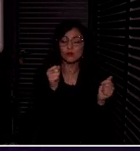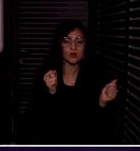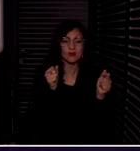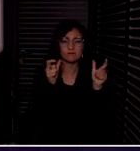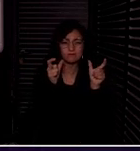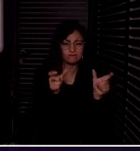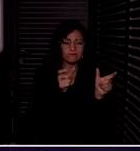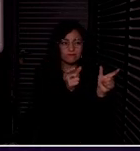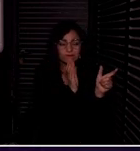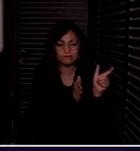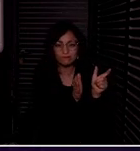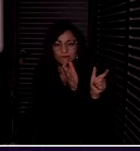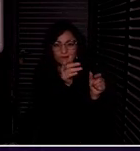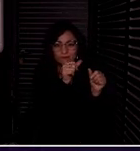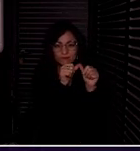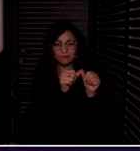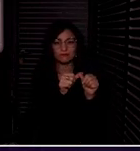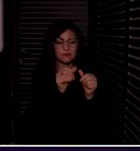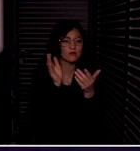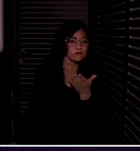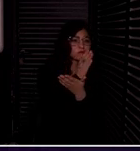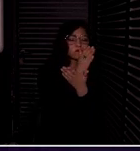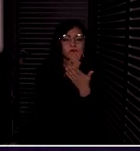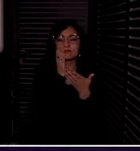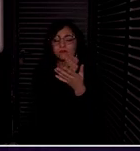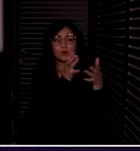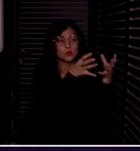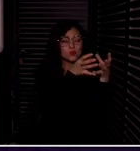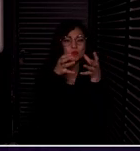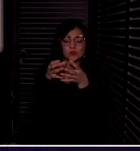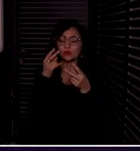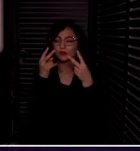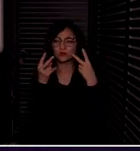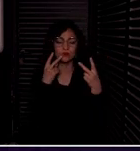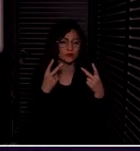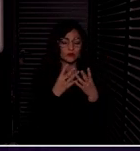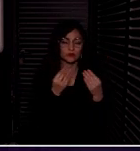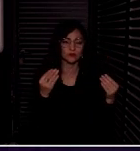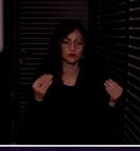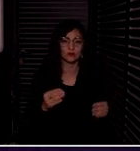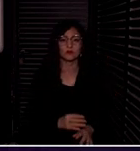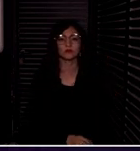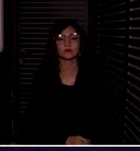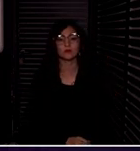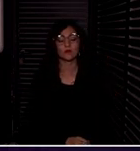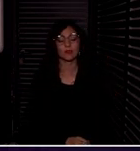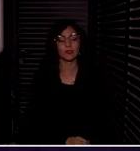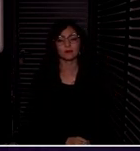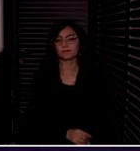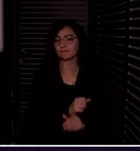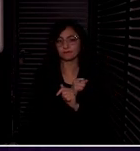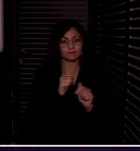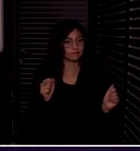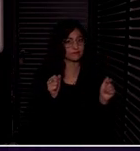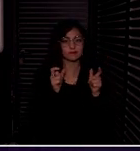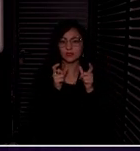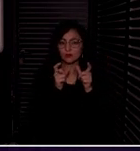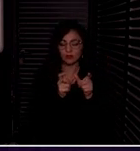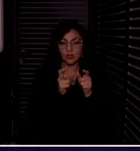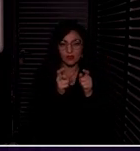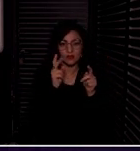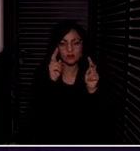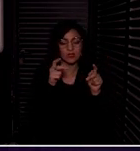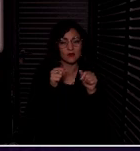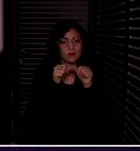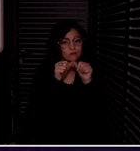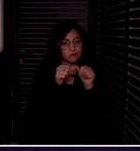televisivo hipersegmentado. Por más que parezca el ideal para la televisión, no es sostenible en términos de industria.